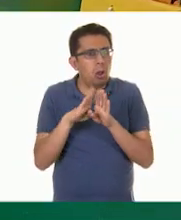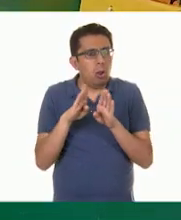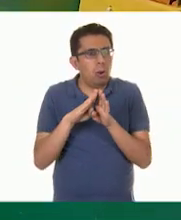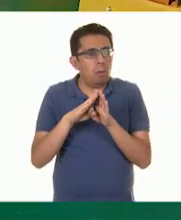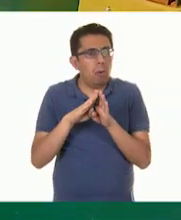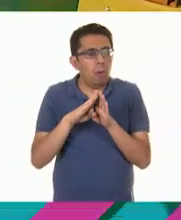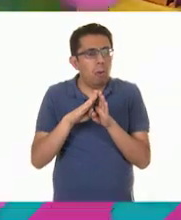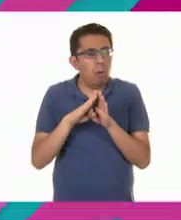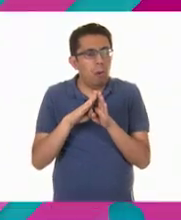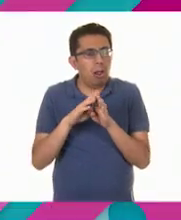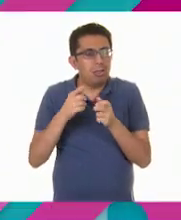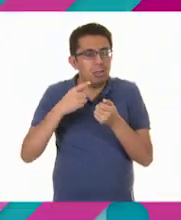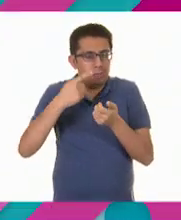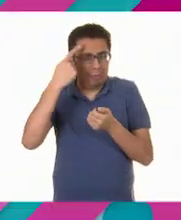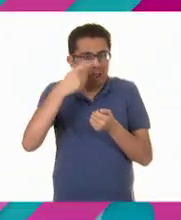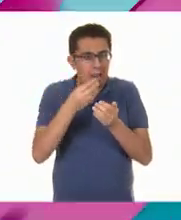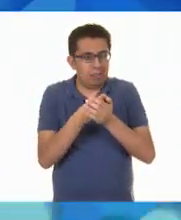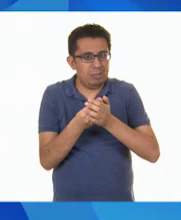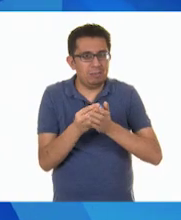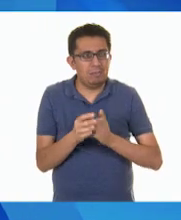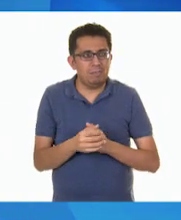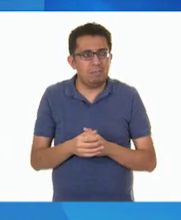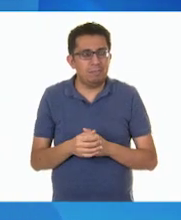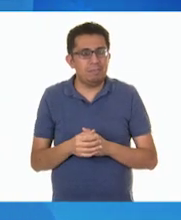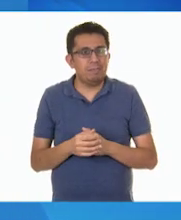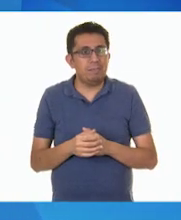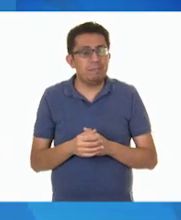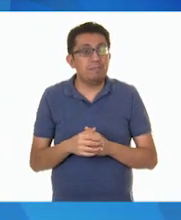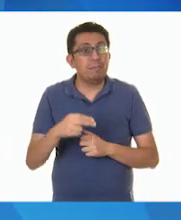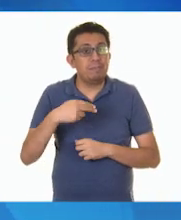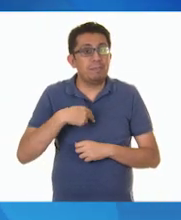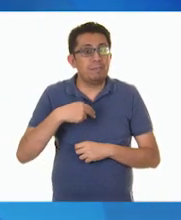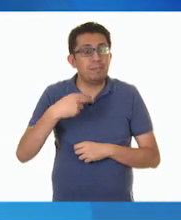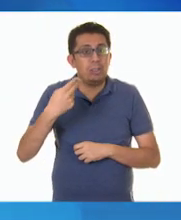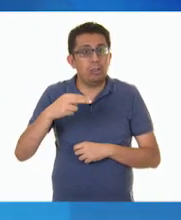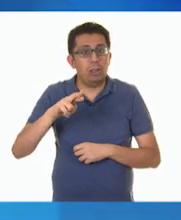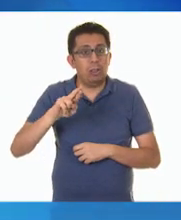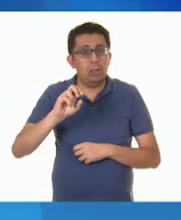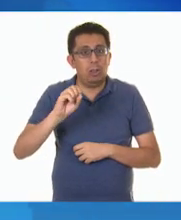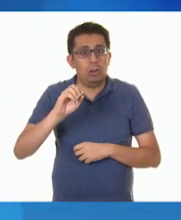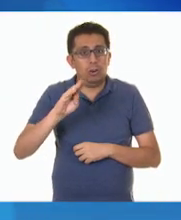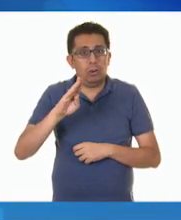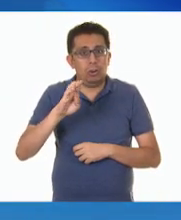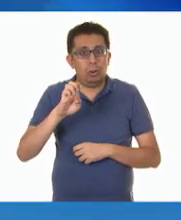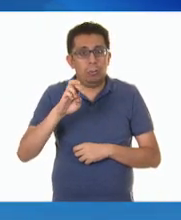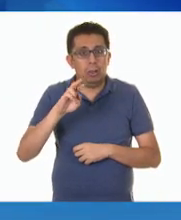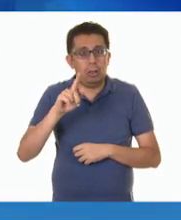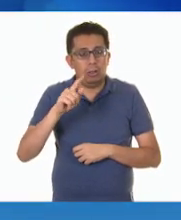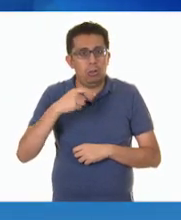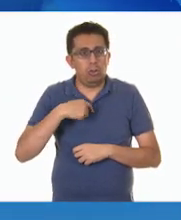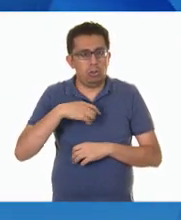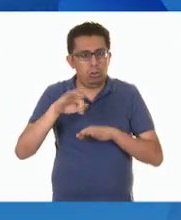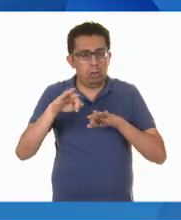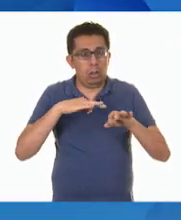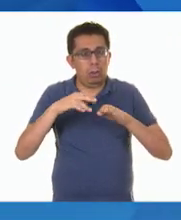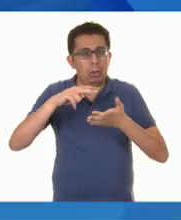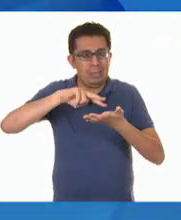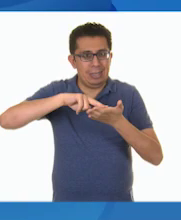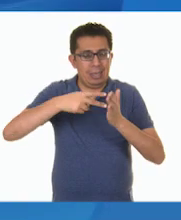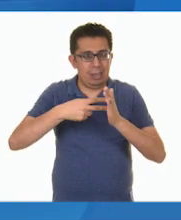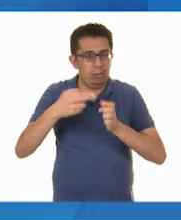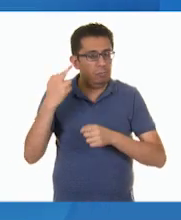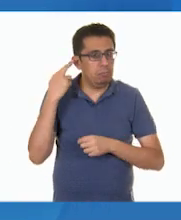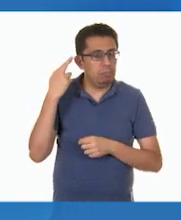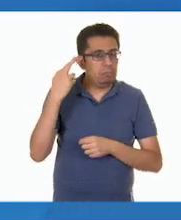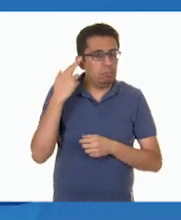el proceso que hay detrás. A ver. Hola, mi nombre es Roberto Castaño Sánchez y mi profesión es ingeniero de sonido.